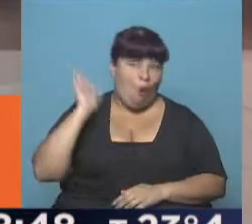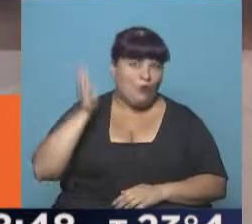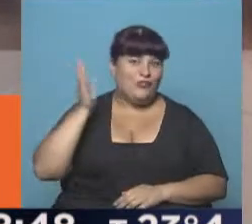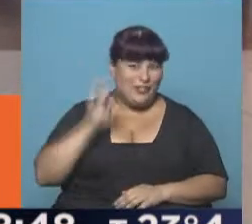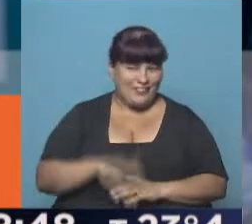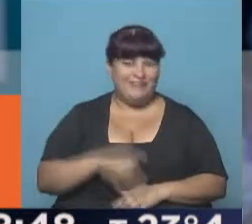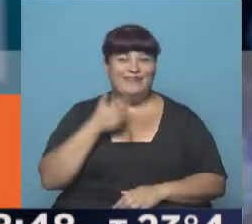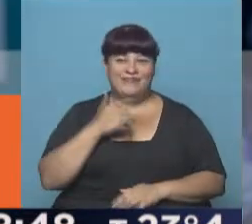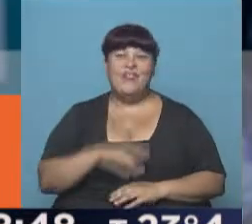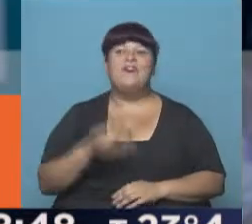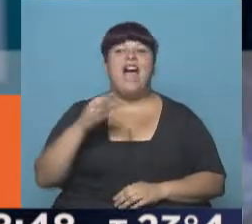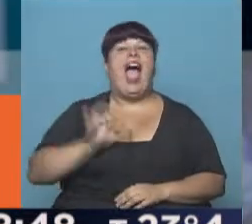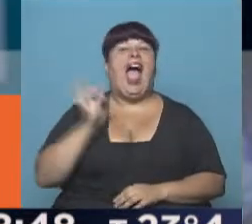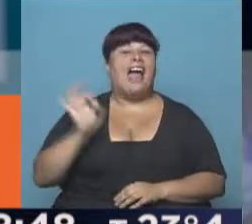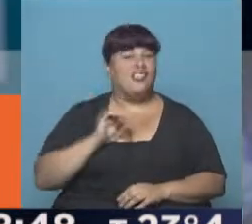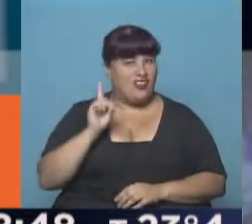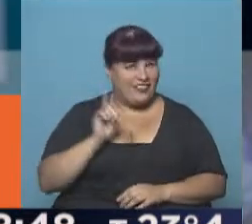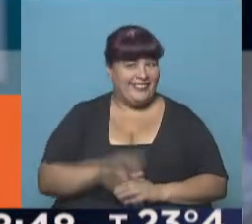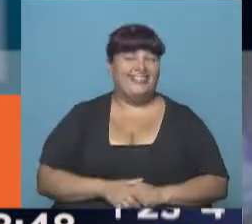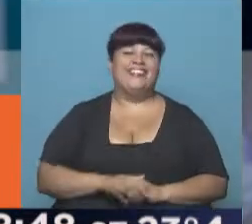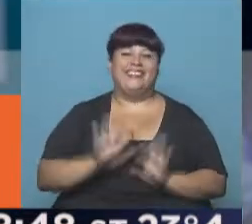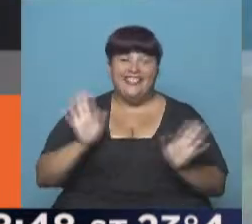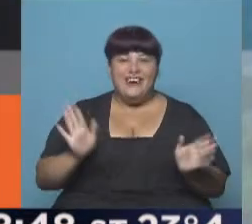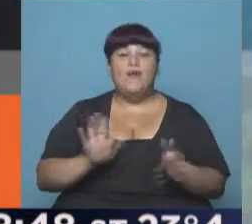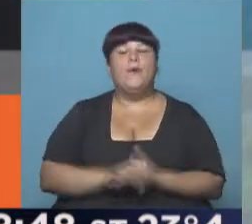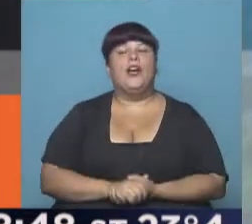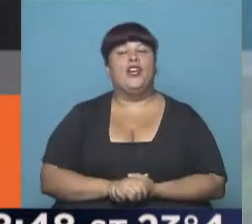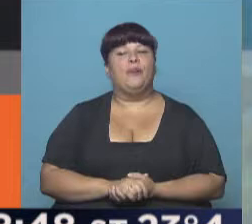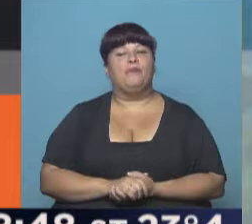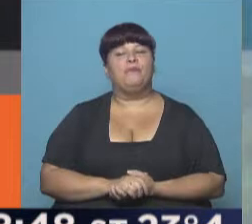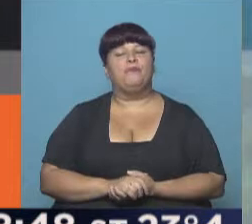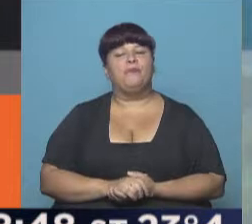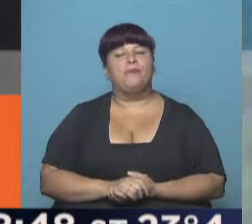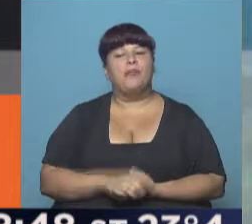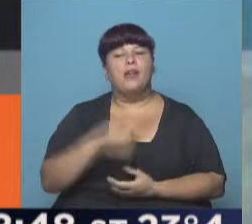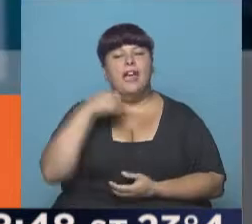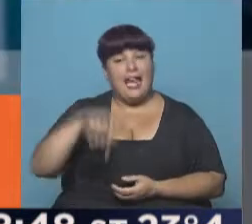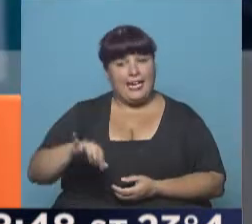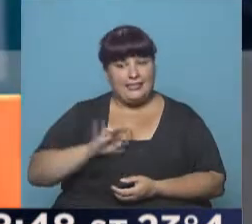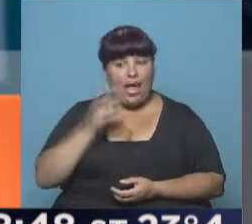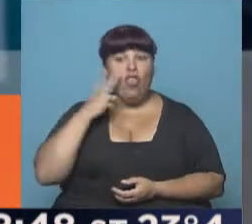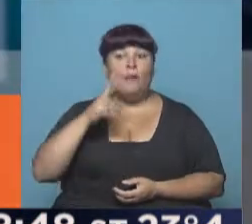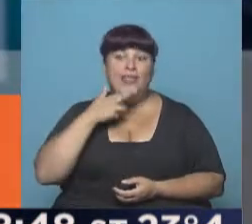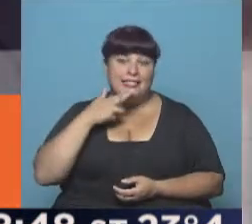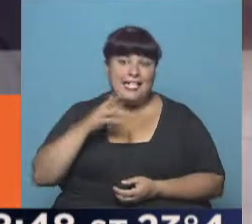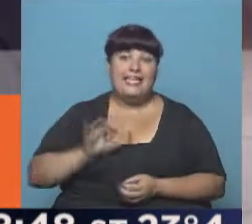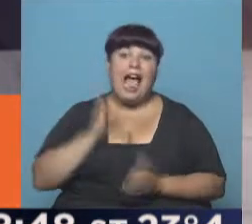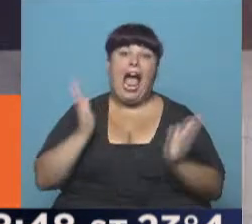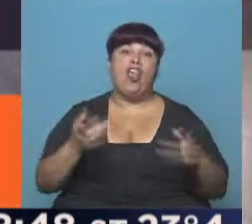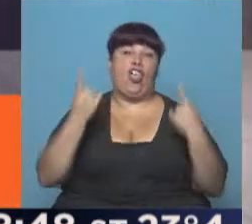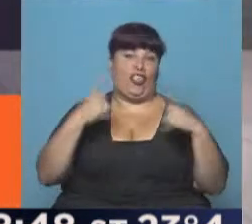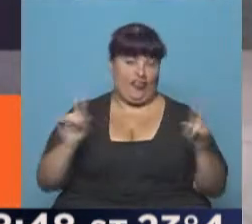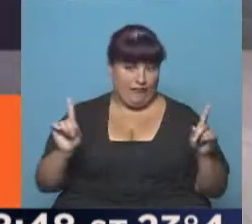Mucho. Póngale bueno, año. A ver, Mario, este año 2017 es un año